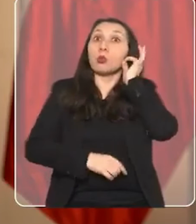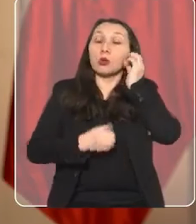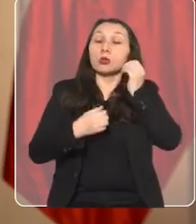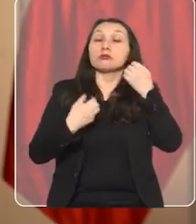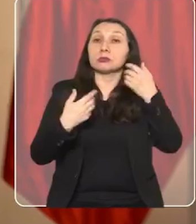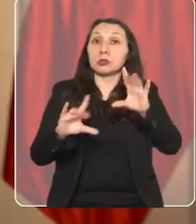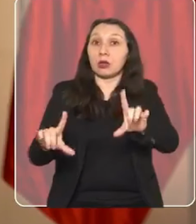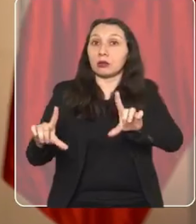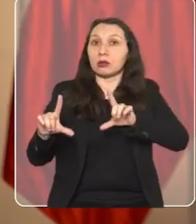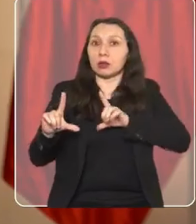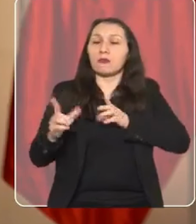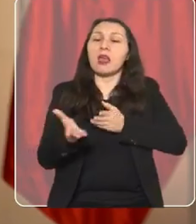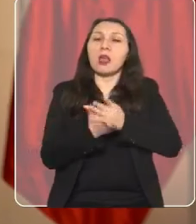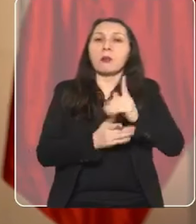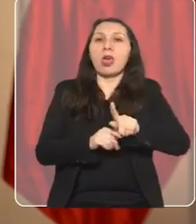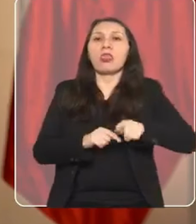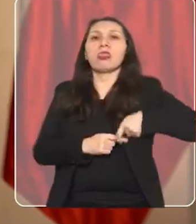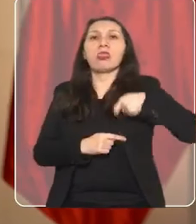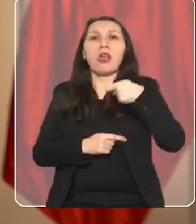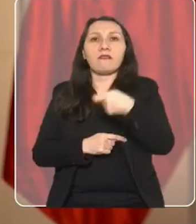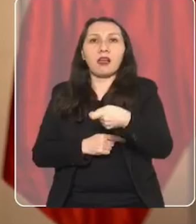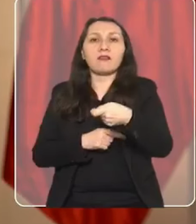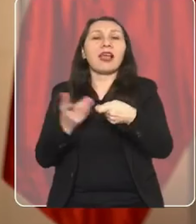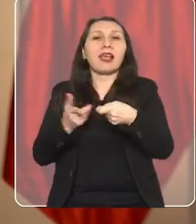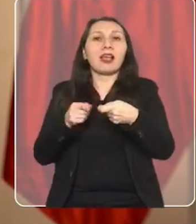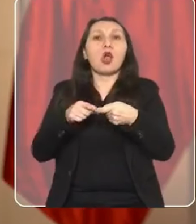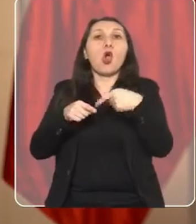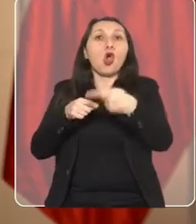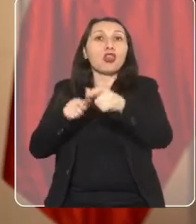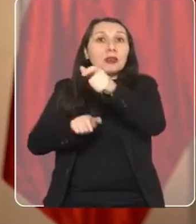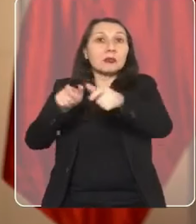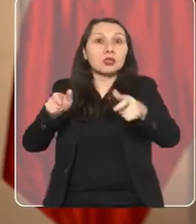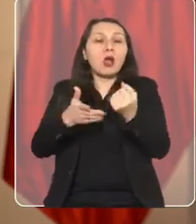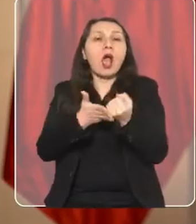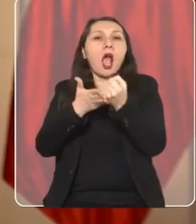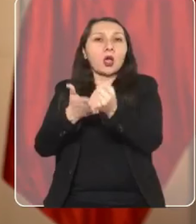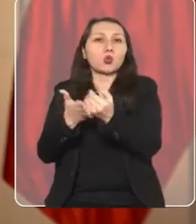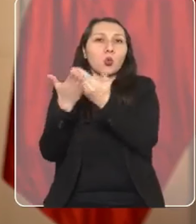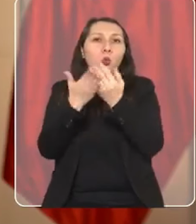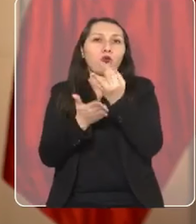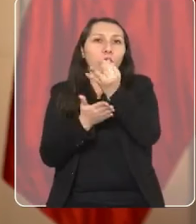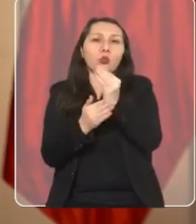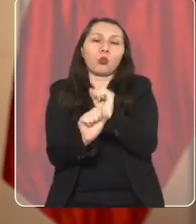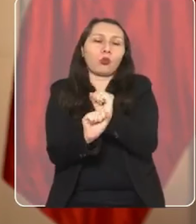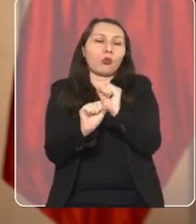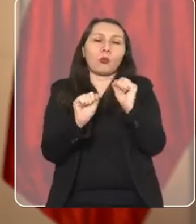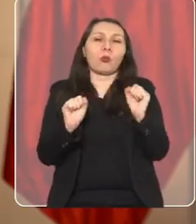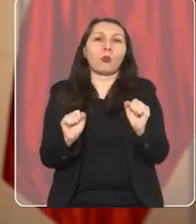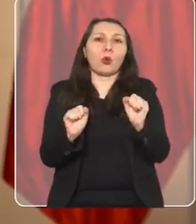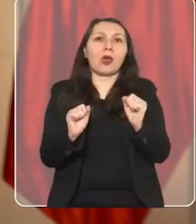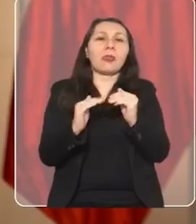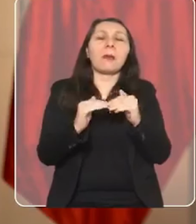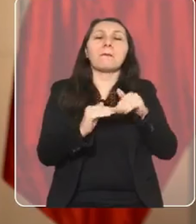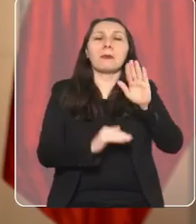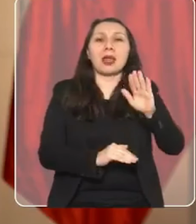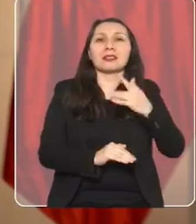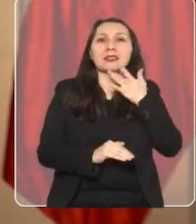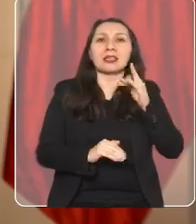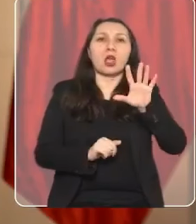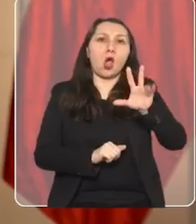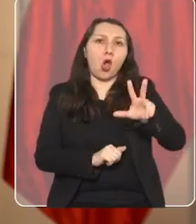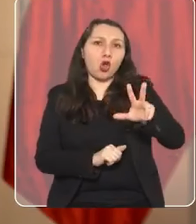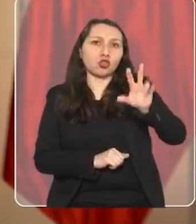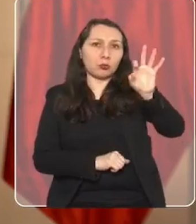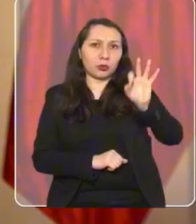comenzará a realizar una retribución que permitirá a otros estudiar en el futuro que no podrá ser en ningún caso superior a un